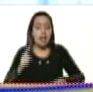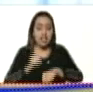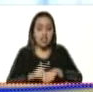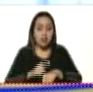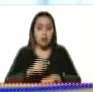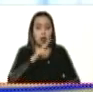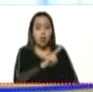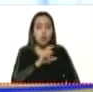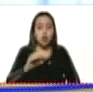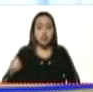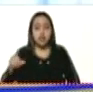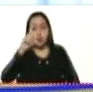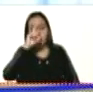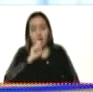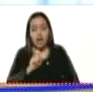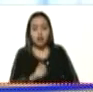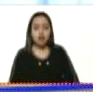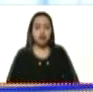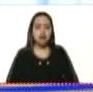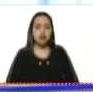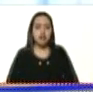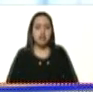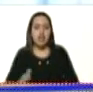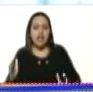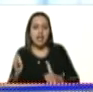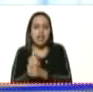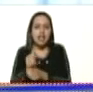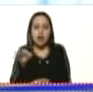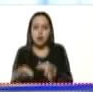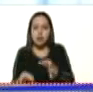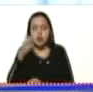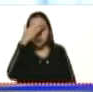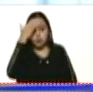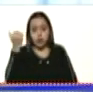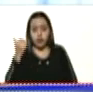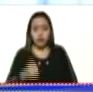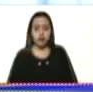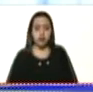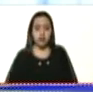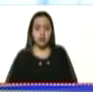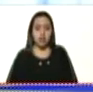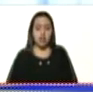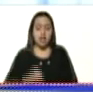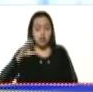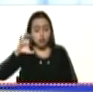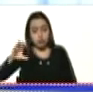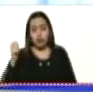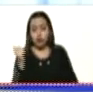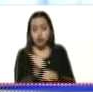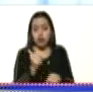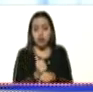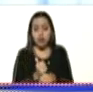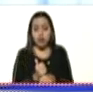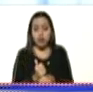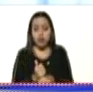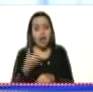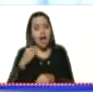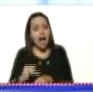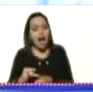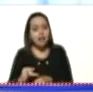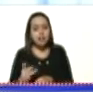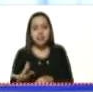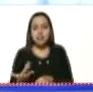de su inmortalidad gana el juicio al olvido al que su patriótica carrera fue injustamente